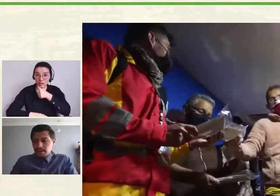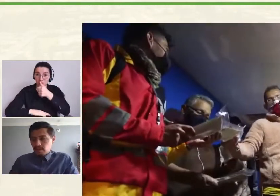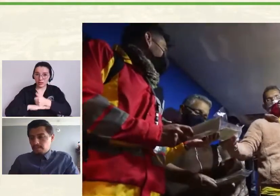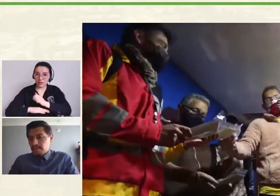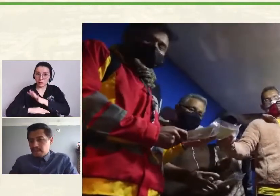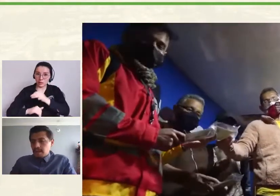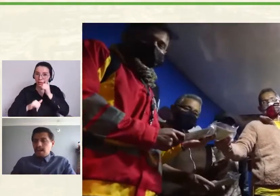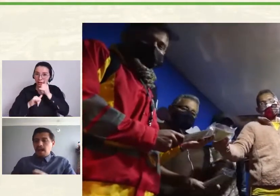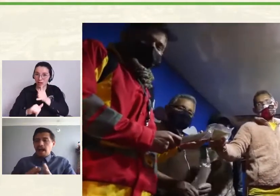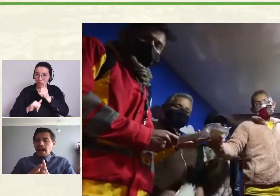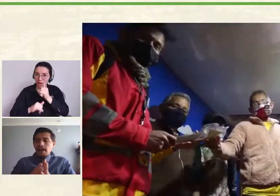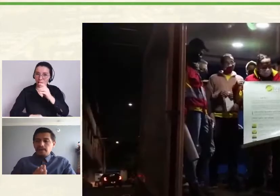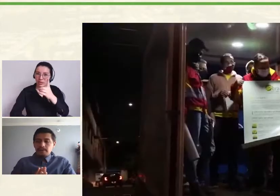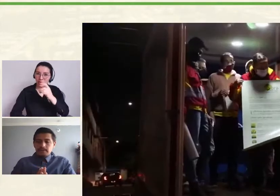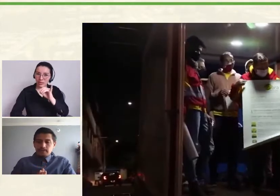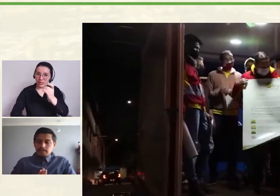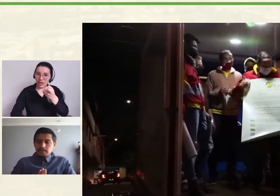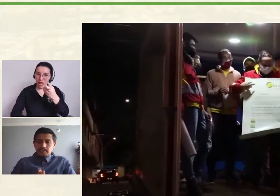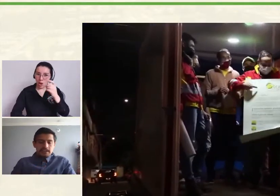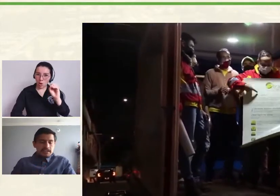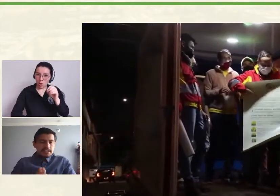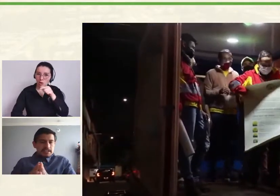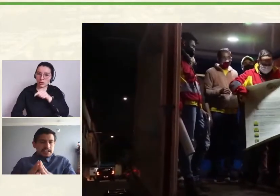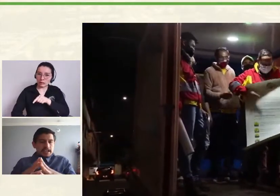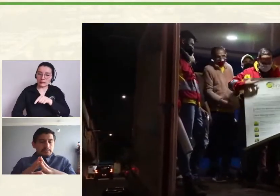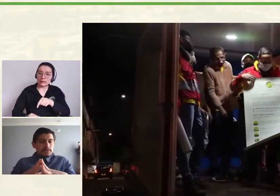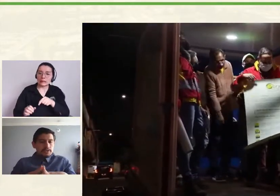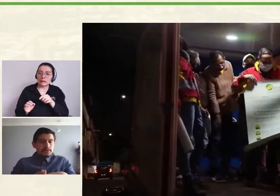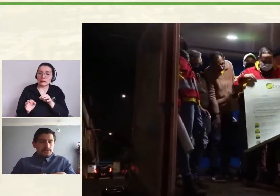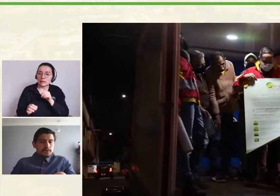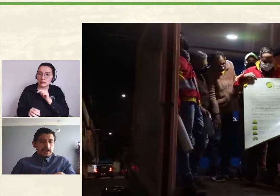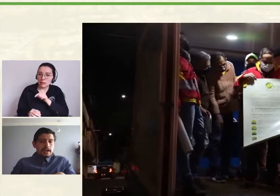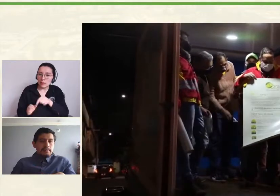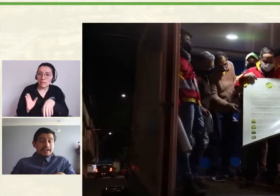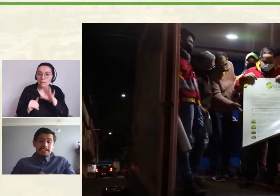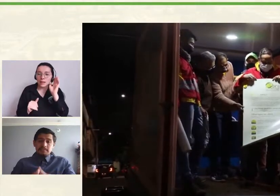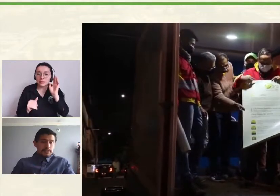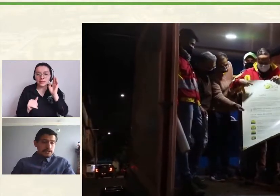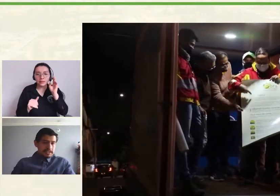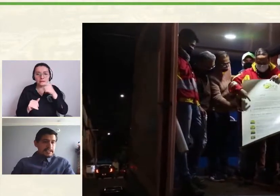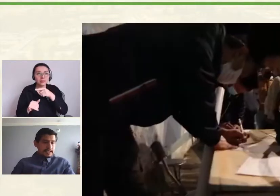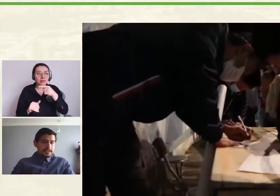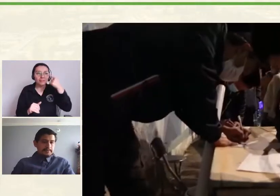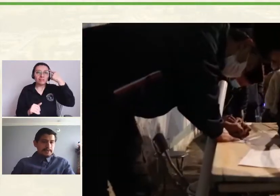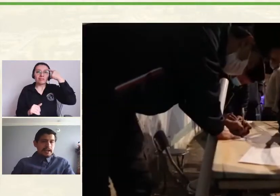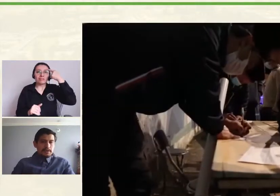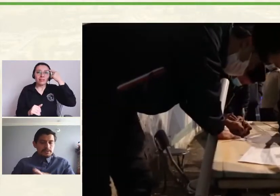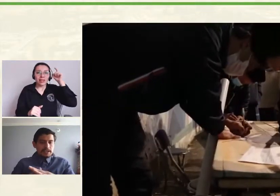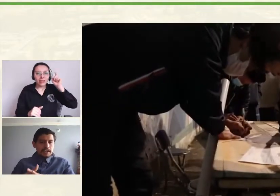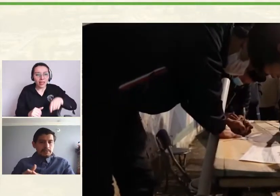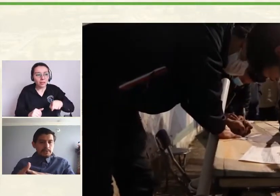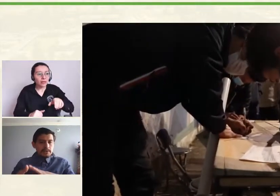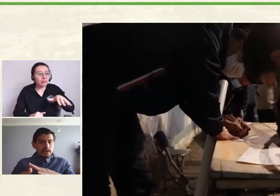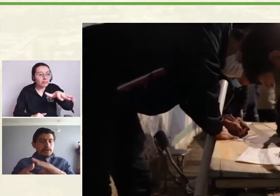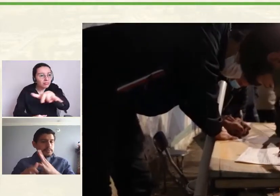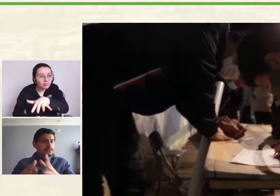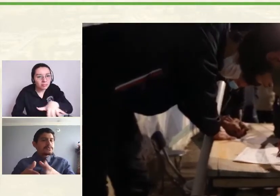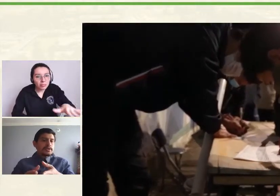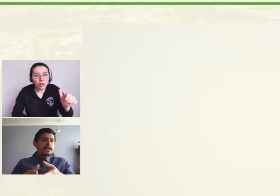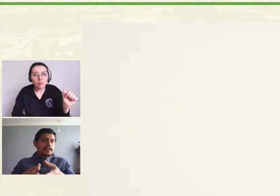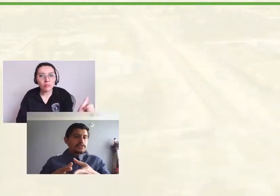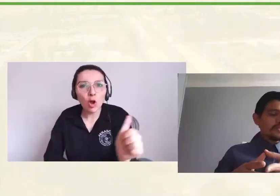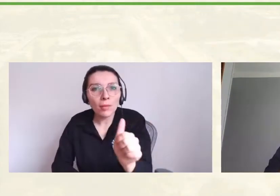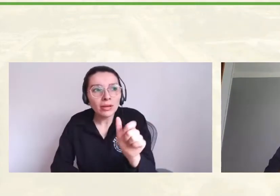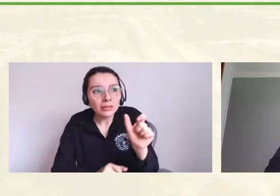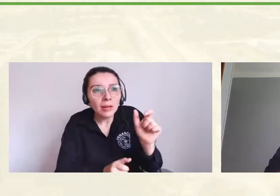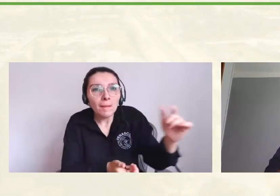ingeniero Diego, hay una cuestión muy importante y es que él apunta mucho a la participación incidente. Acá consideramos que Obra por tu